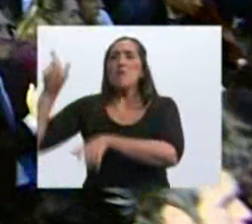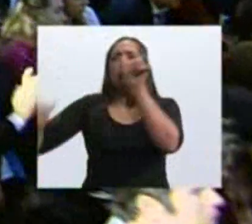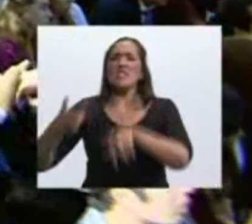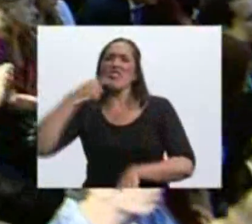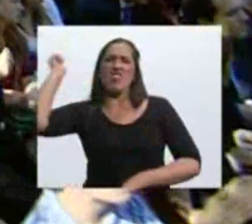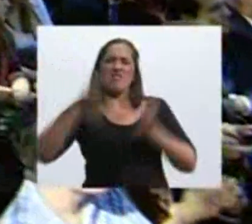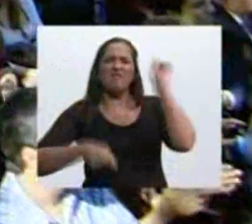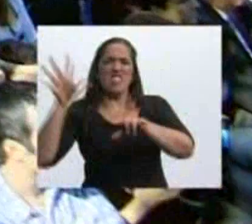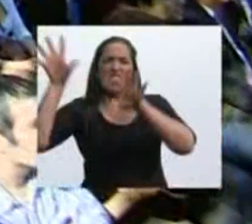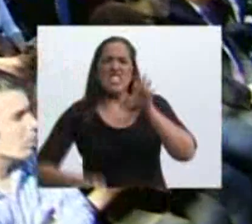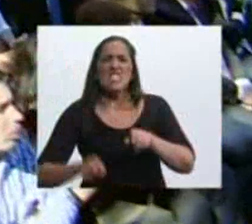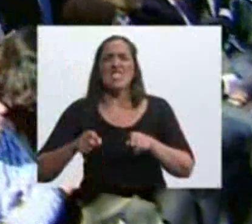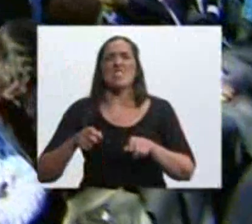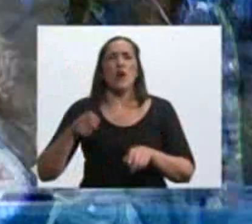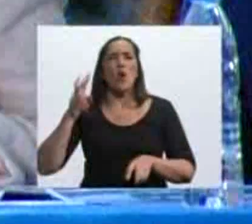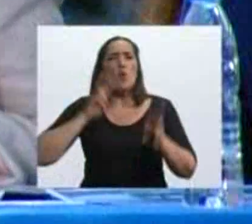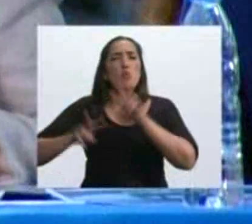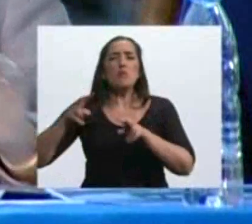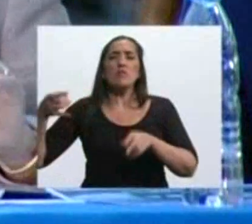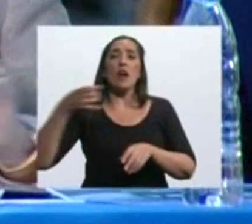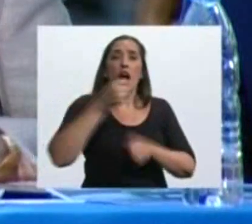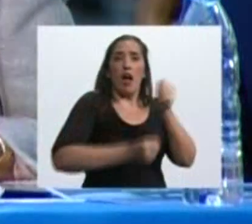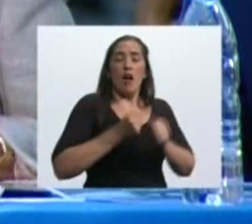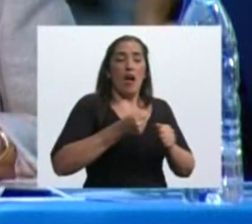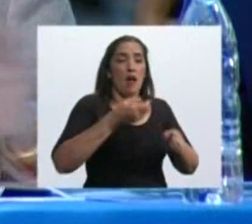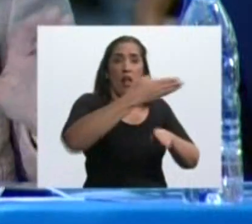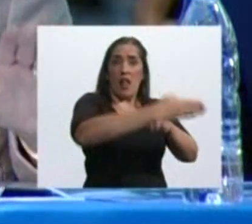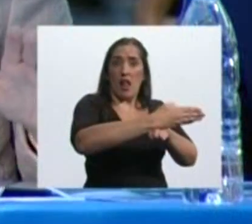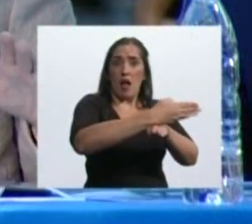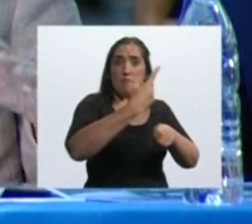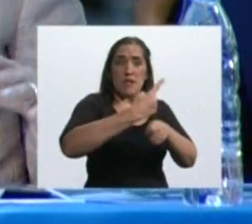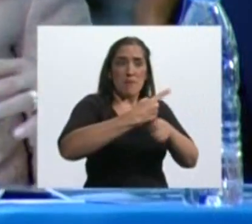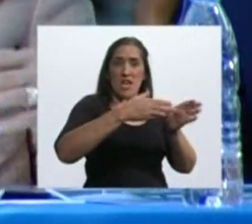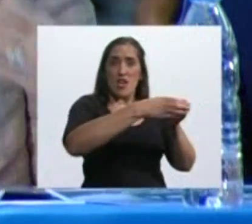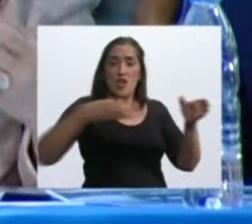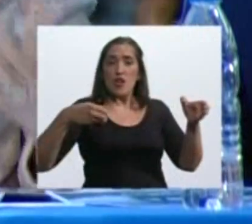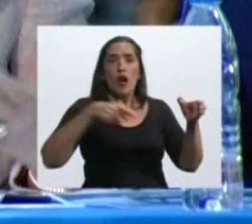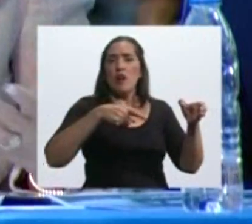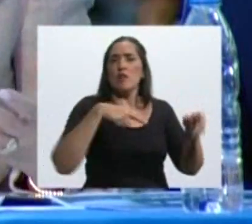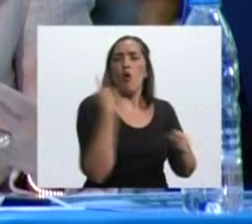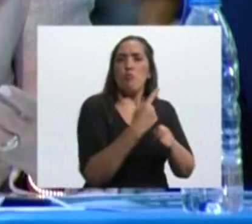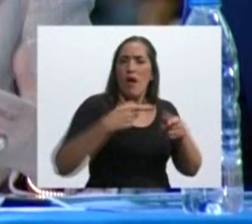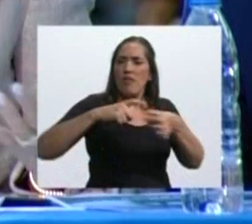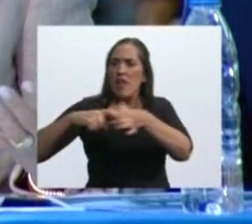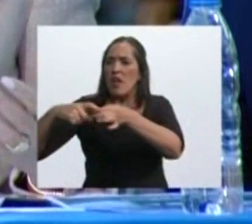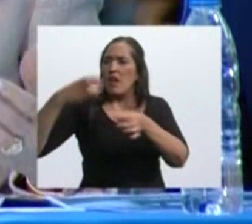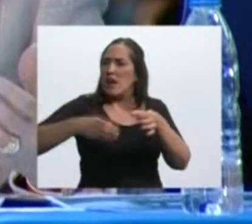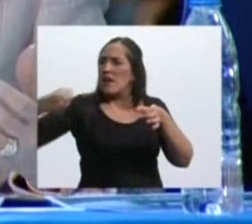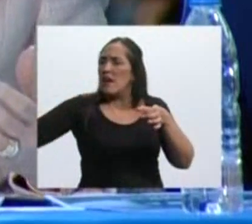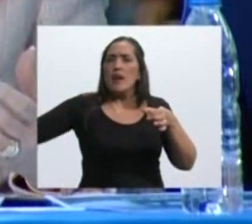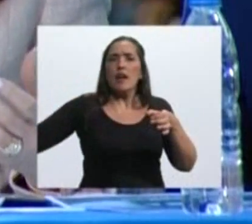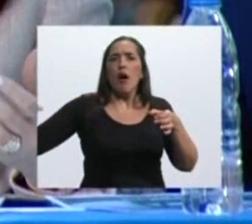los que van arriba le ponen palos, la locomotora sola no puede. Y esto cuesta mucho ponerlo en